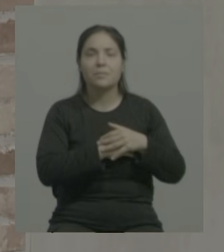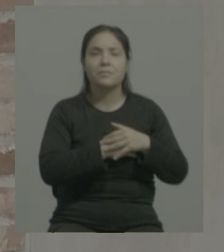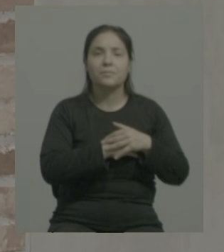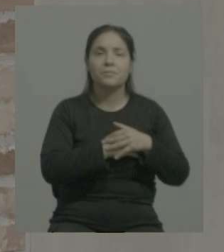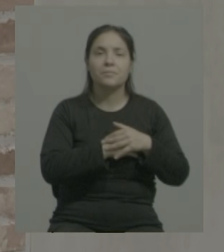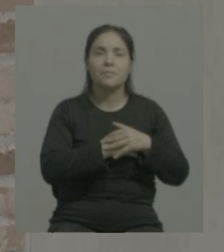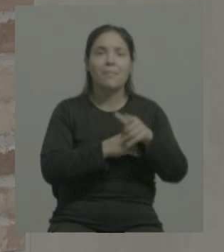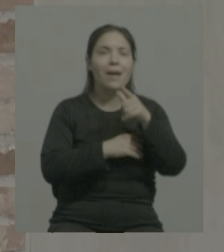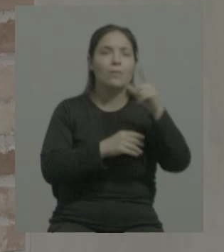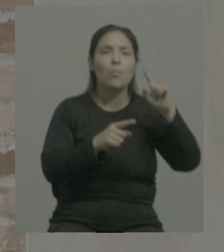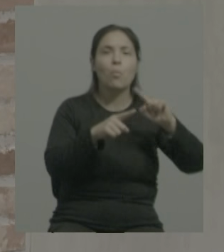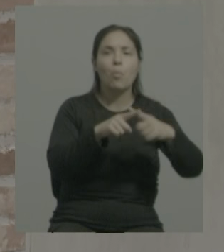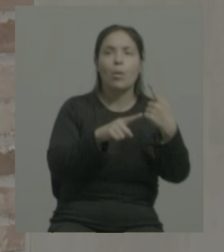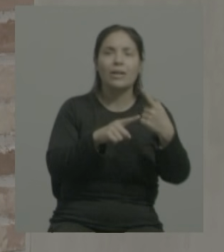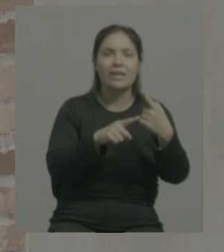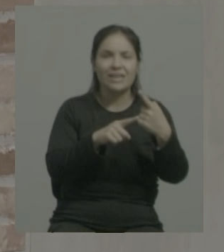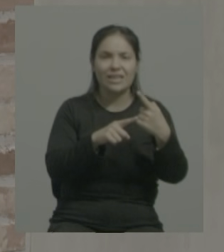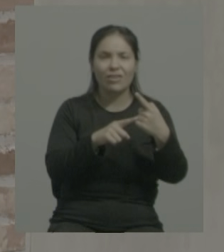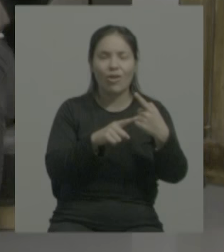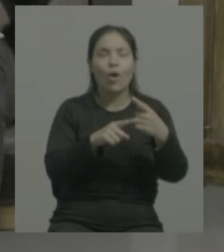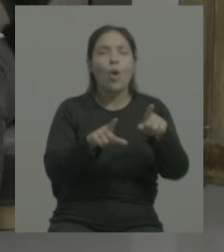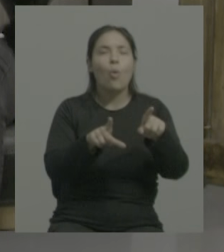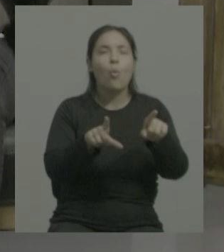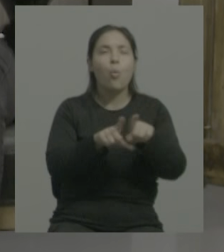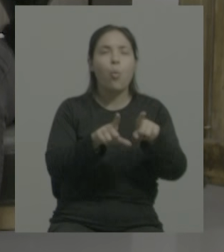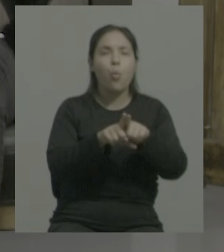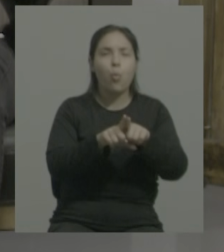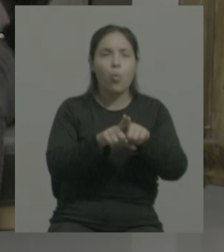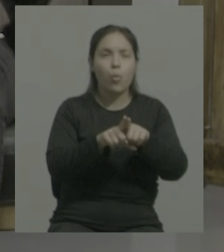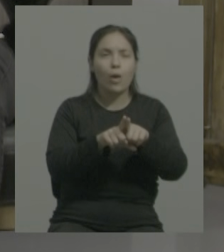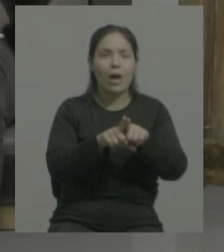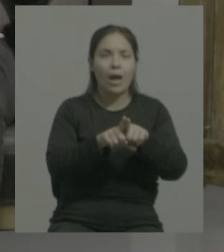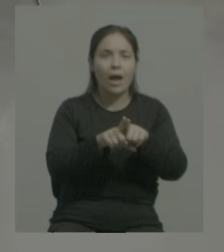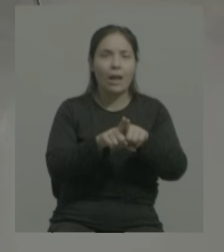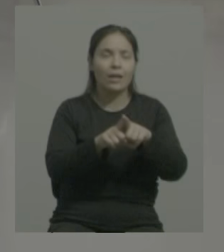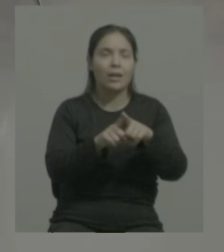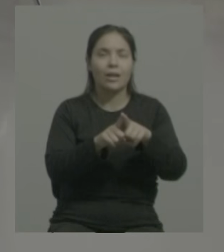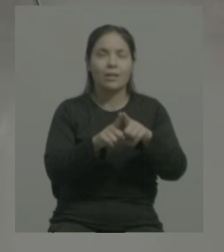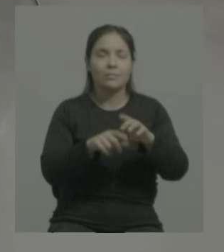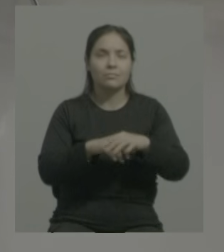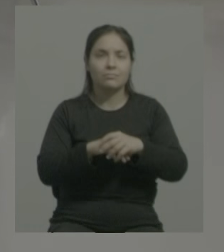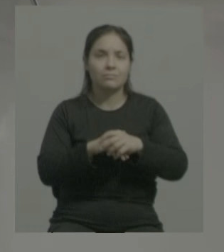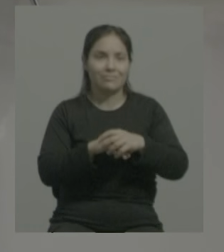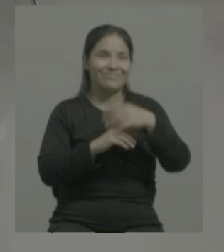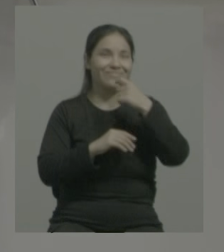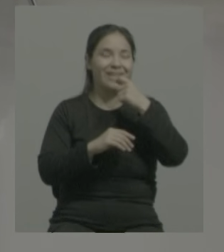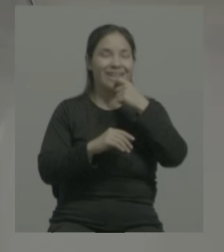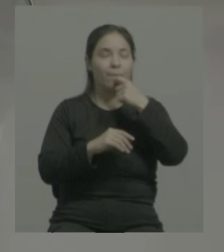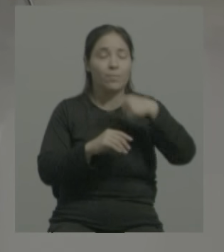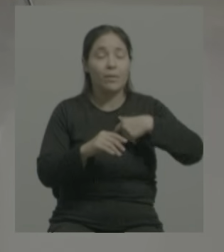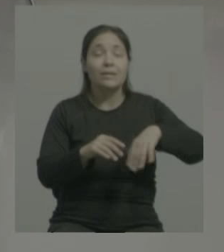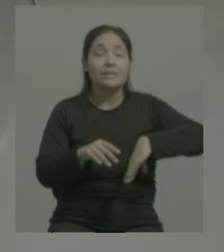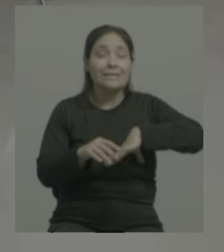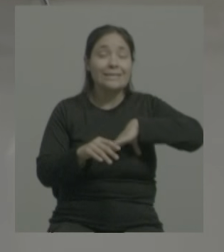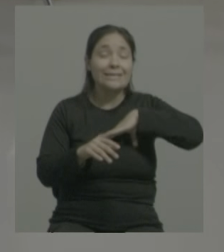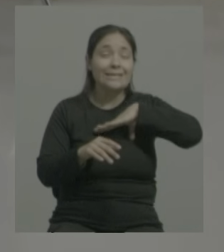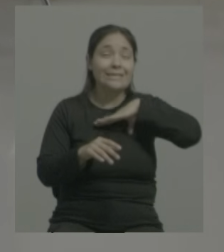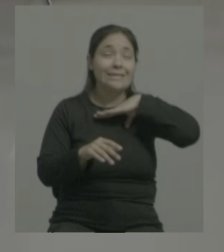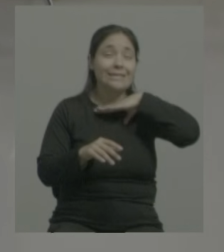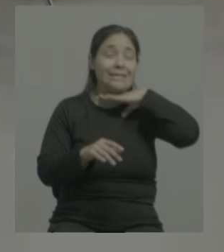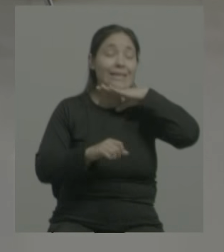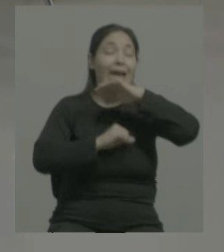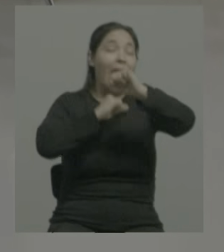una política de asfixiar para que se generen esas alternativas que vos mencionás, ¿no? Por ahí encontrar alguna